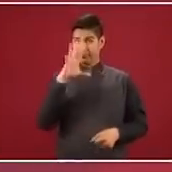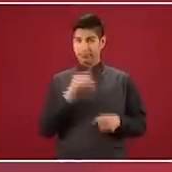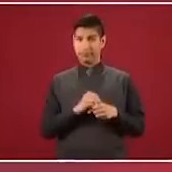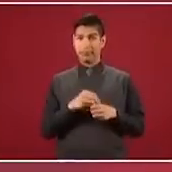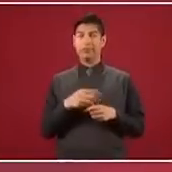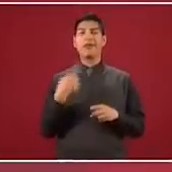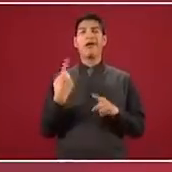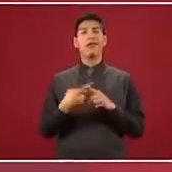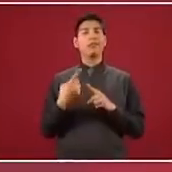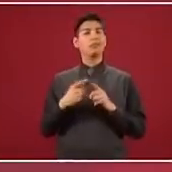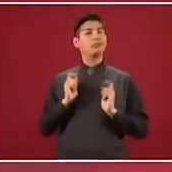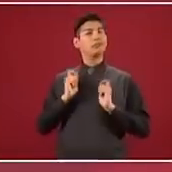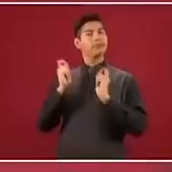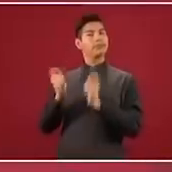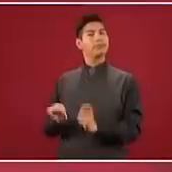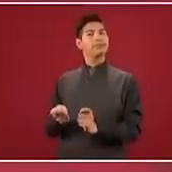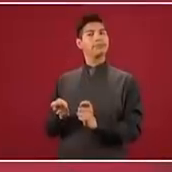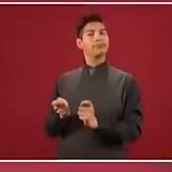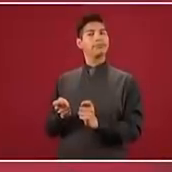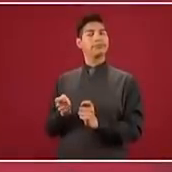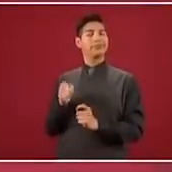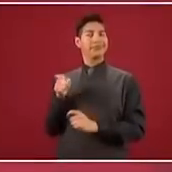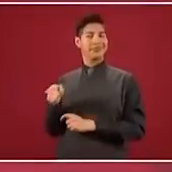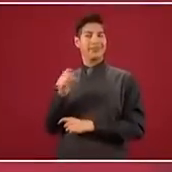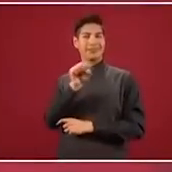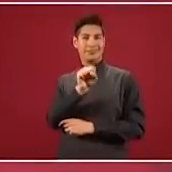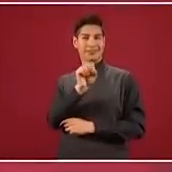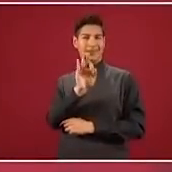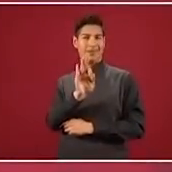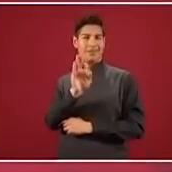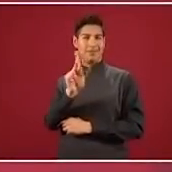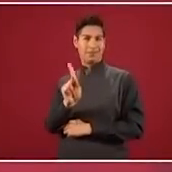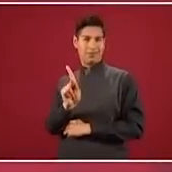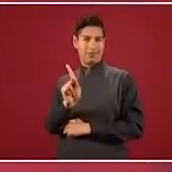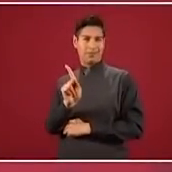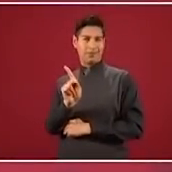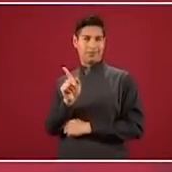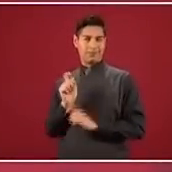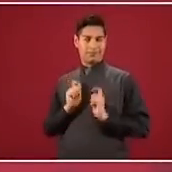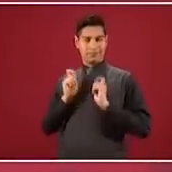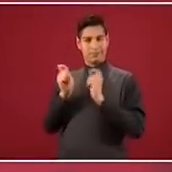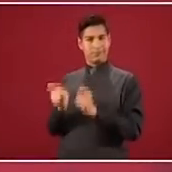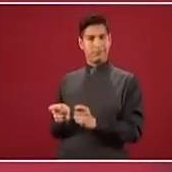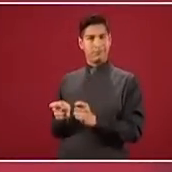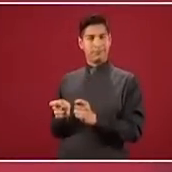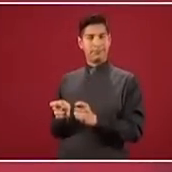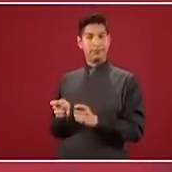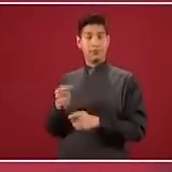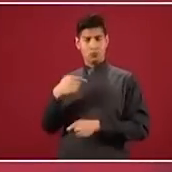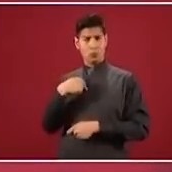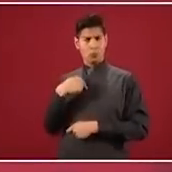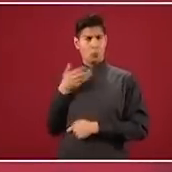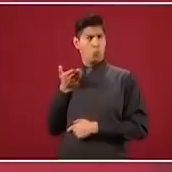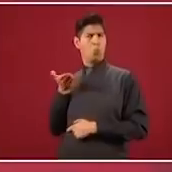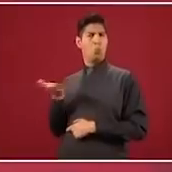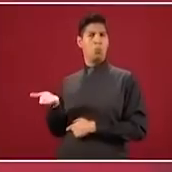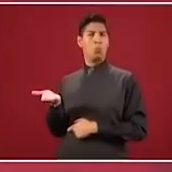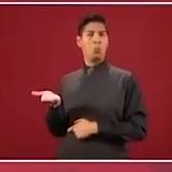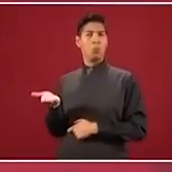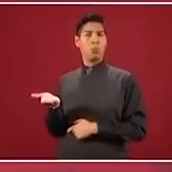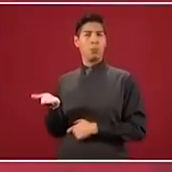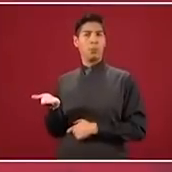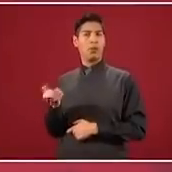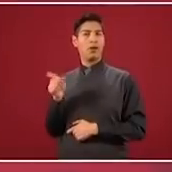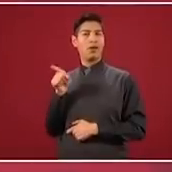de la Secretaría de la Función Pública. Le voy a pedir